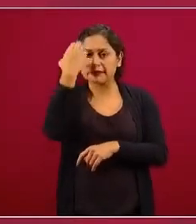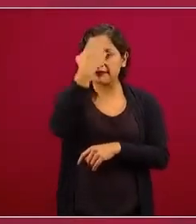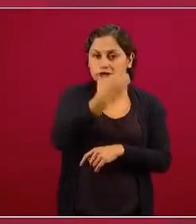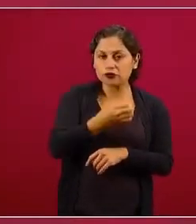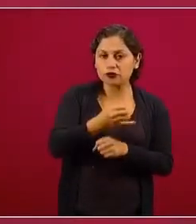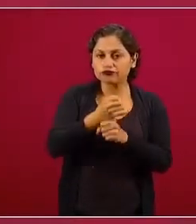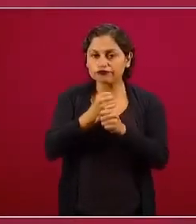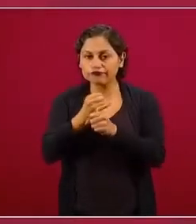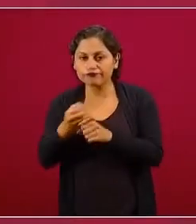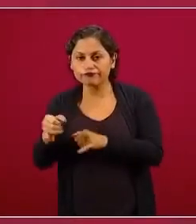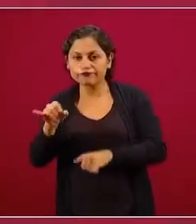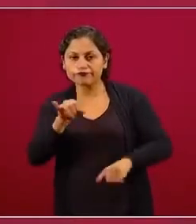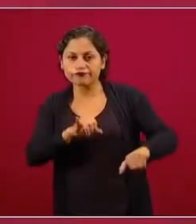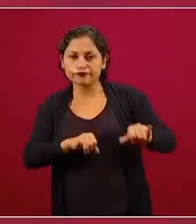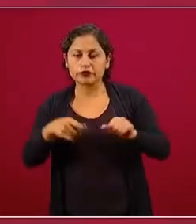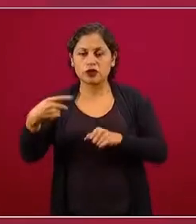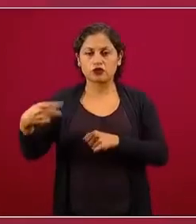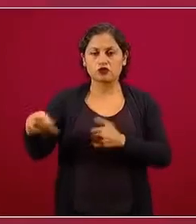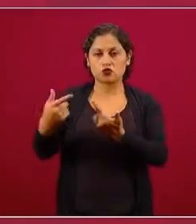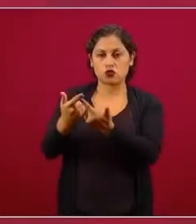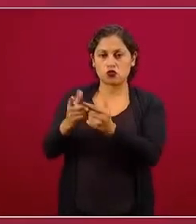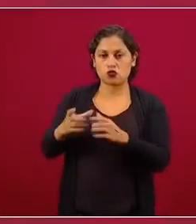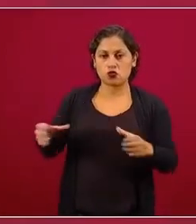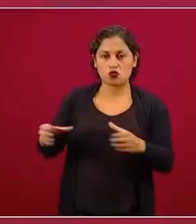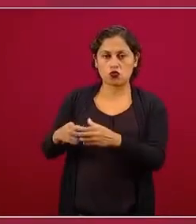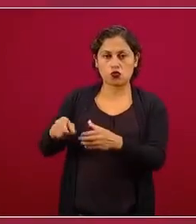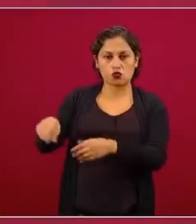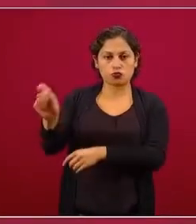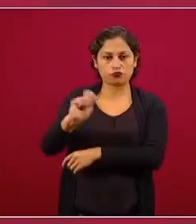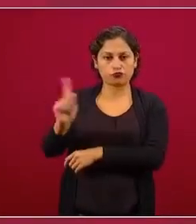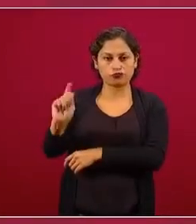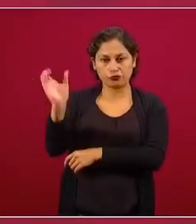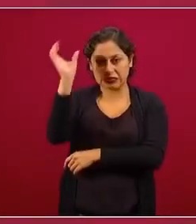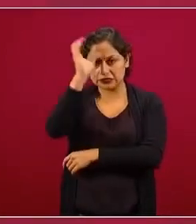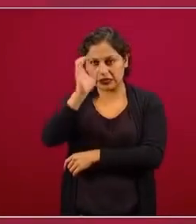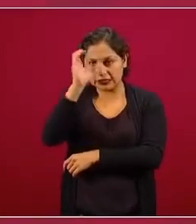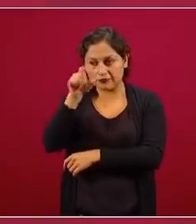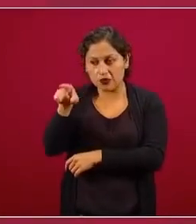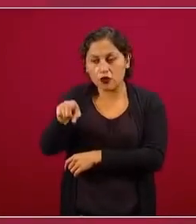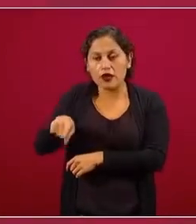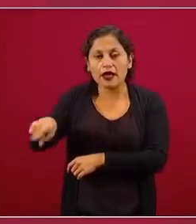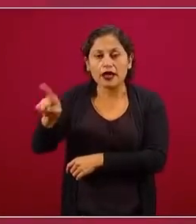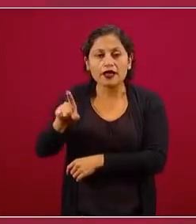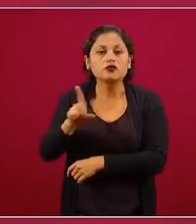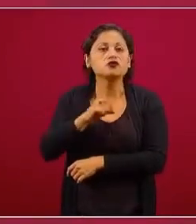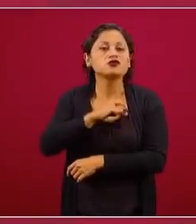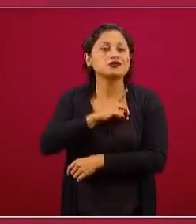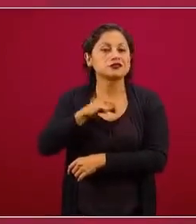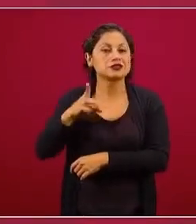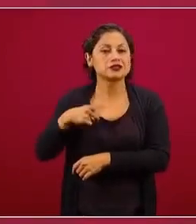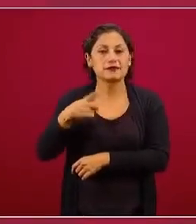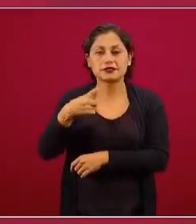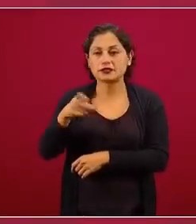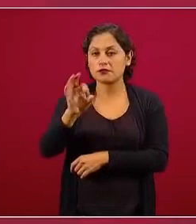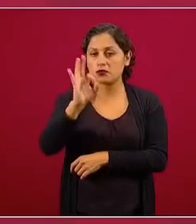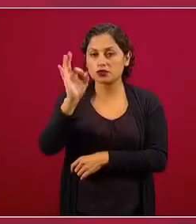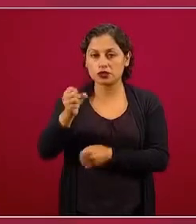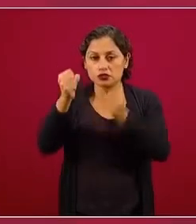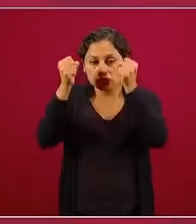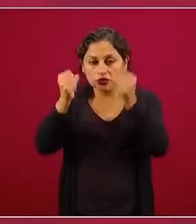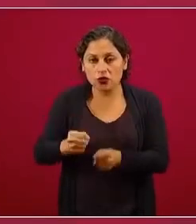grupo técnico científico, que tiene que estar seguro que la propuesta de vacuna es la mejor para la